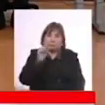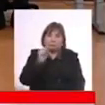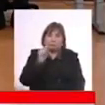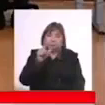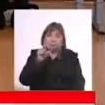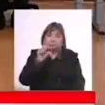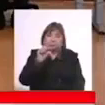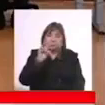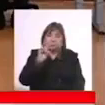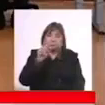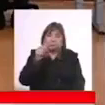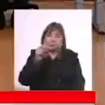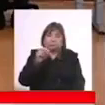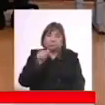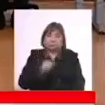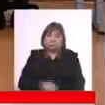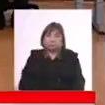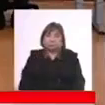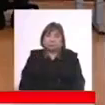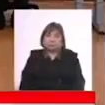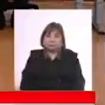Salguana Cavides.